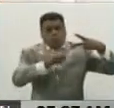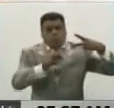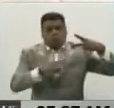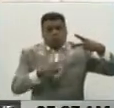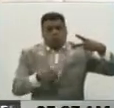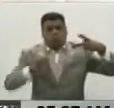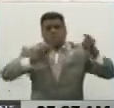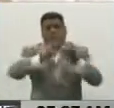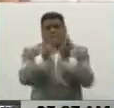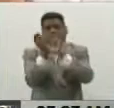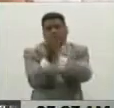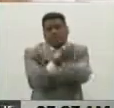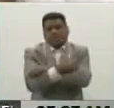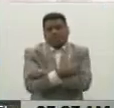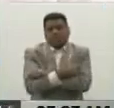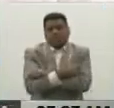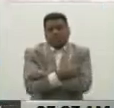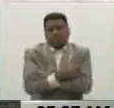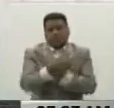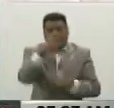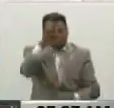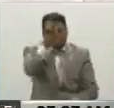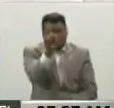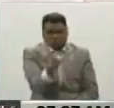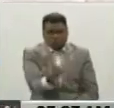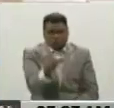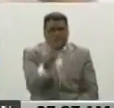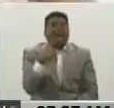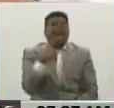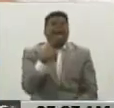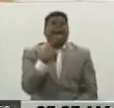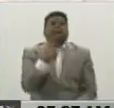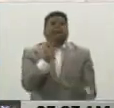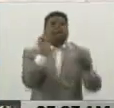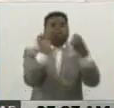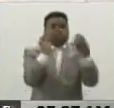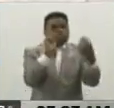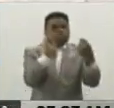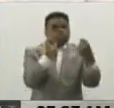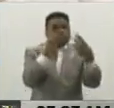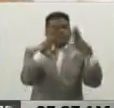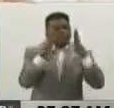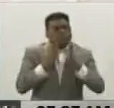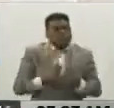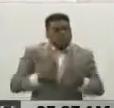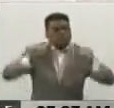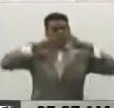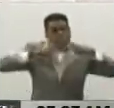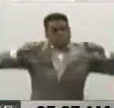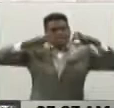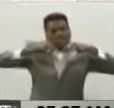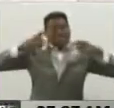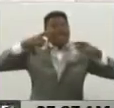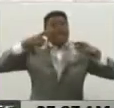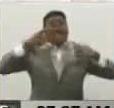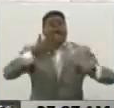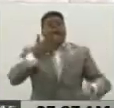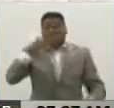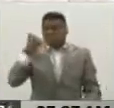ese ciudadano, en un crítico, pero en un crítico que investiga, ¿no? Básicamente estamos